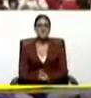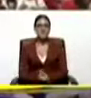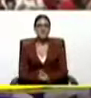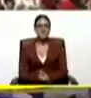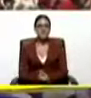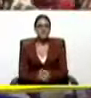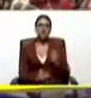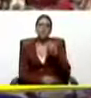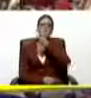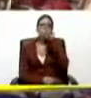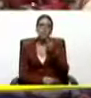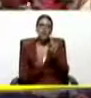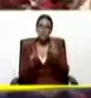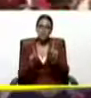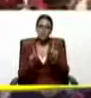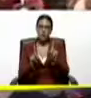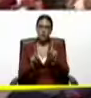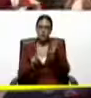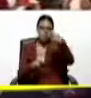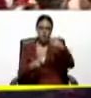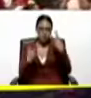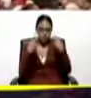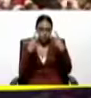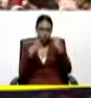Una pregunta, Guatire.